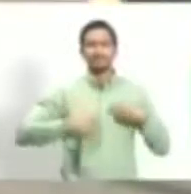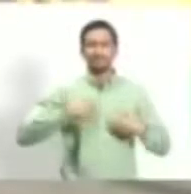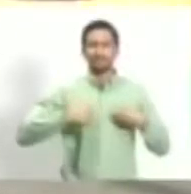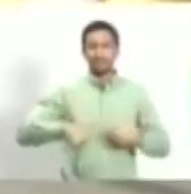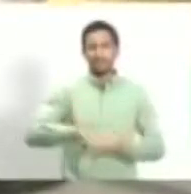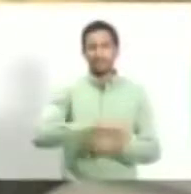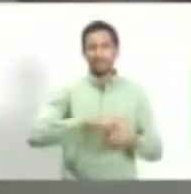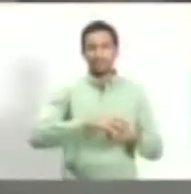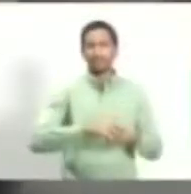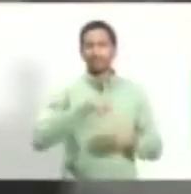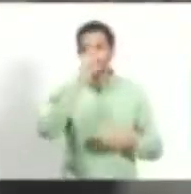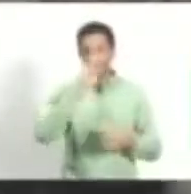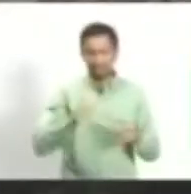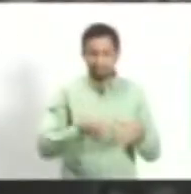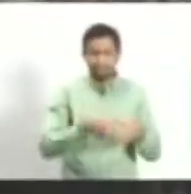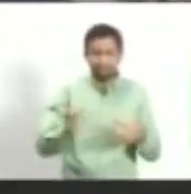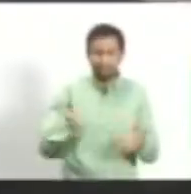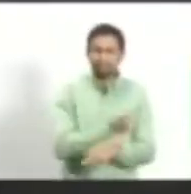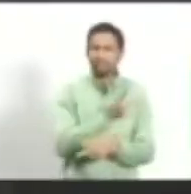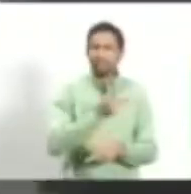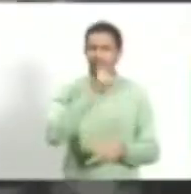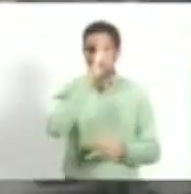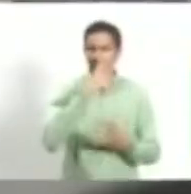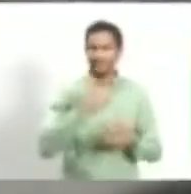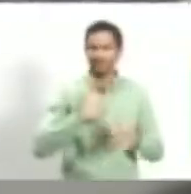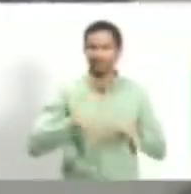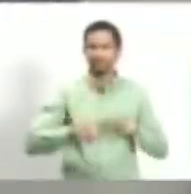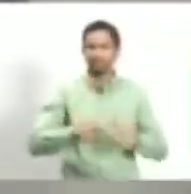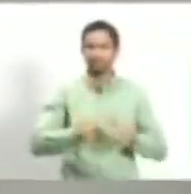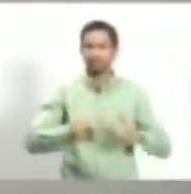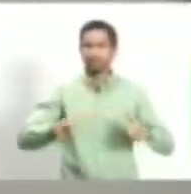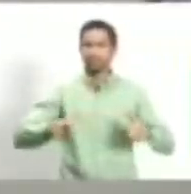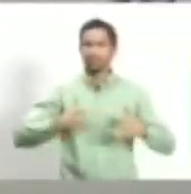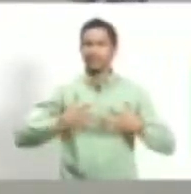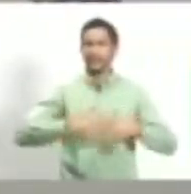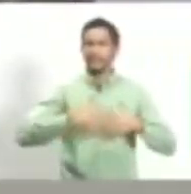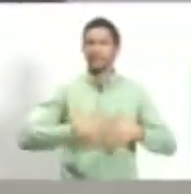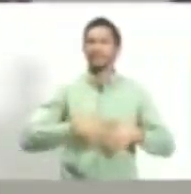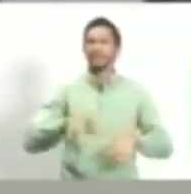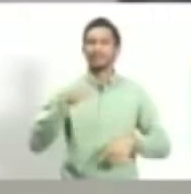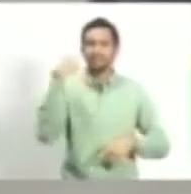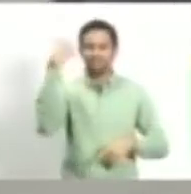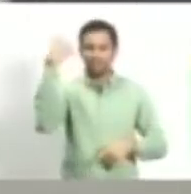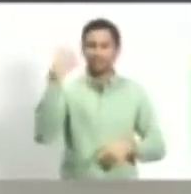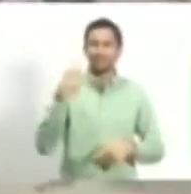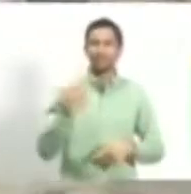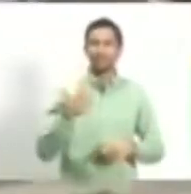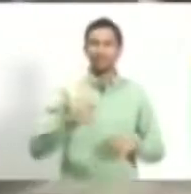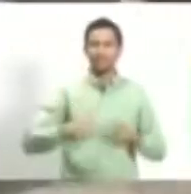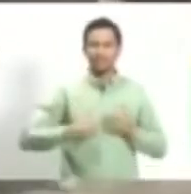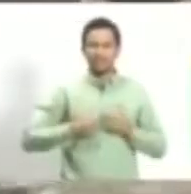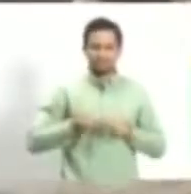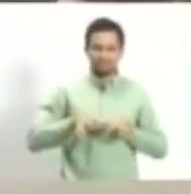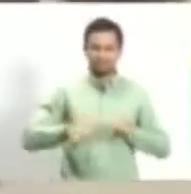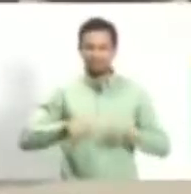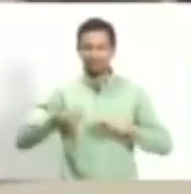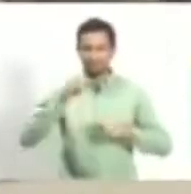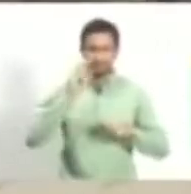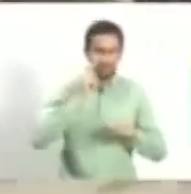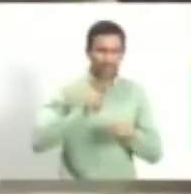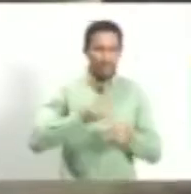empresa criminal en diferentes frentes, político, militar y económico. Según informes de inteligencia militar, el propósito de